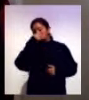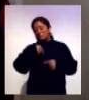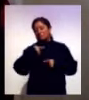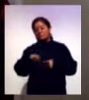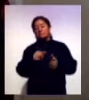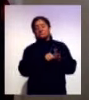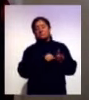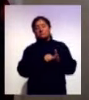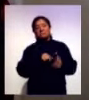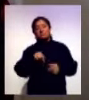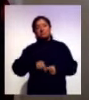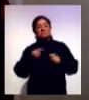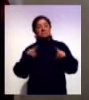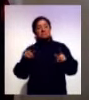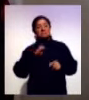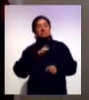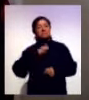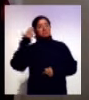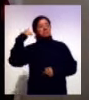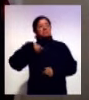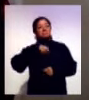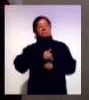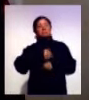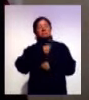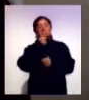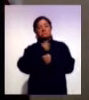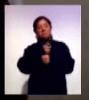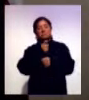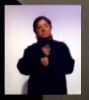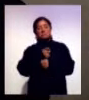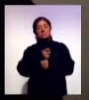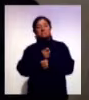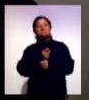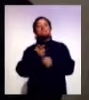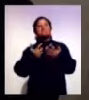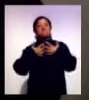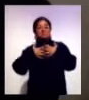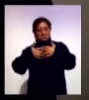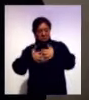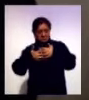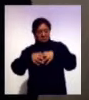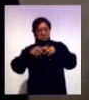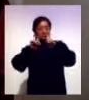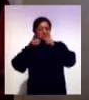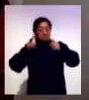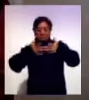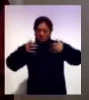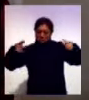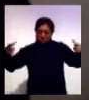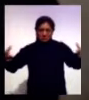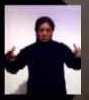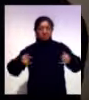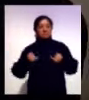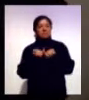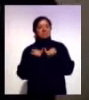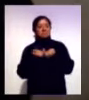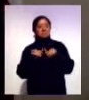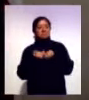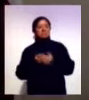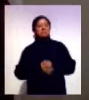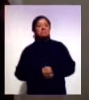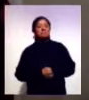uno en desarrollo económico en el país, en desarrollo industrial, en crecimiento. Y bueno, pues esto viene aunado también